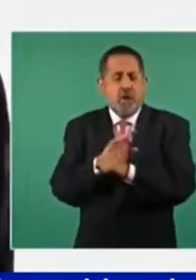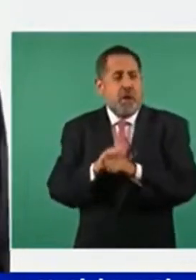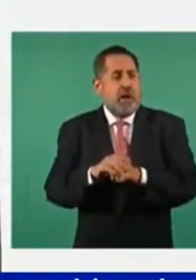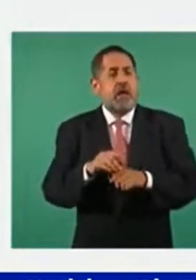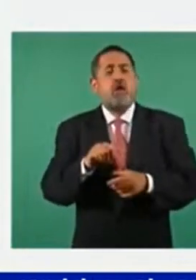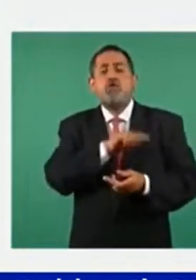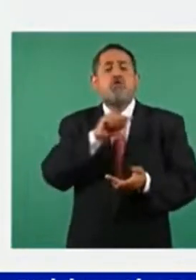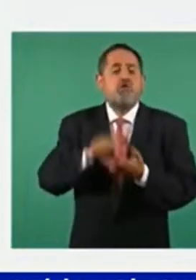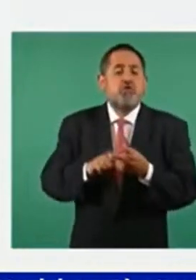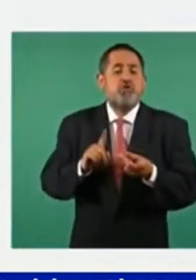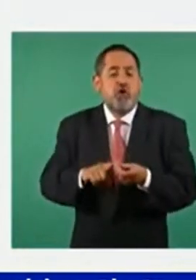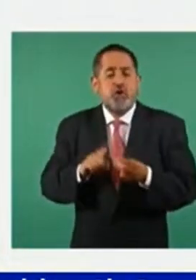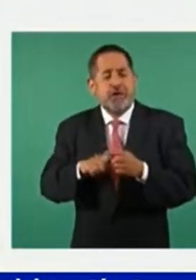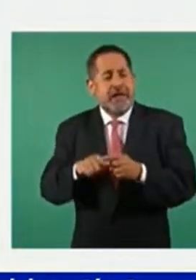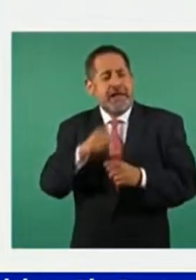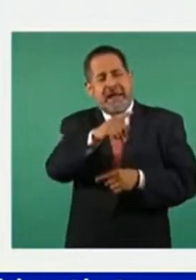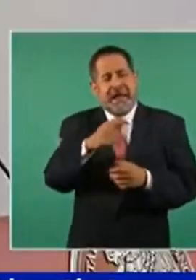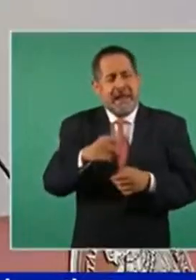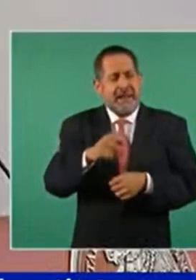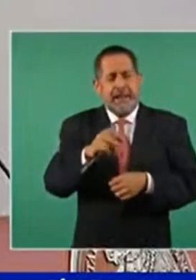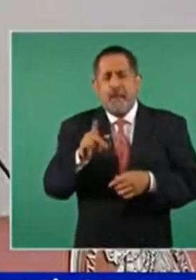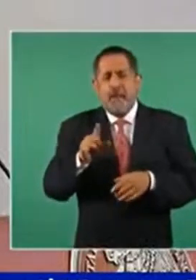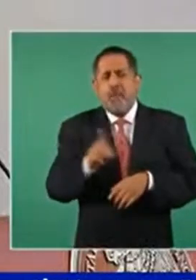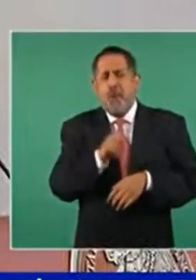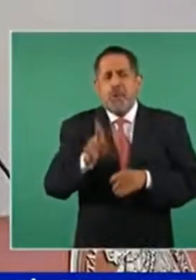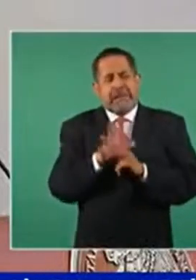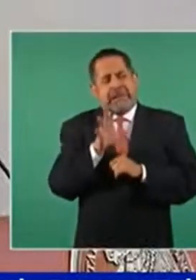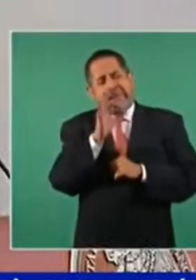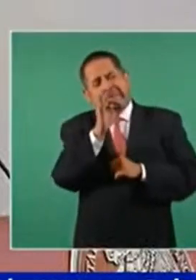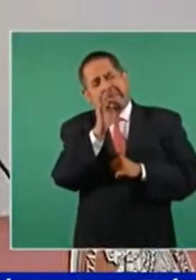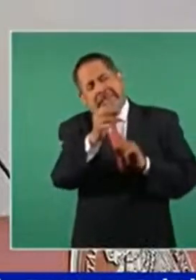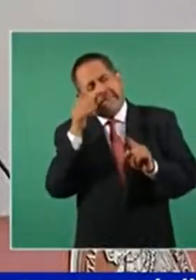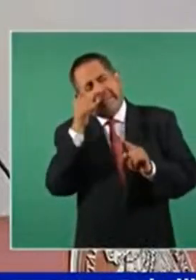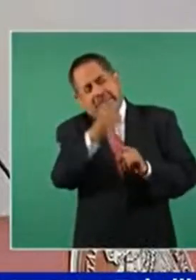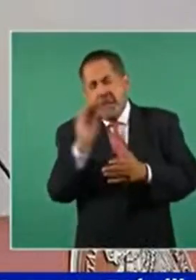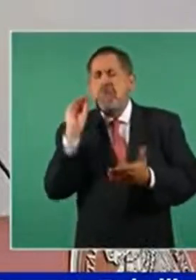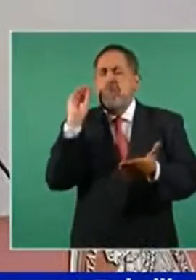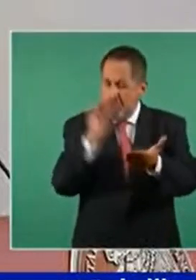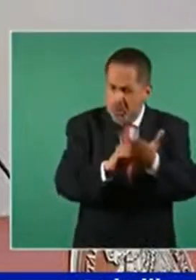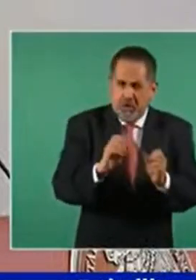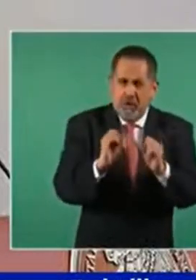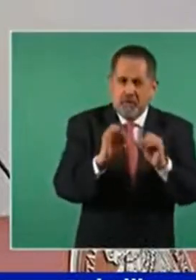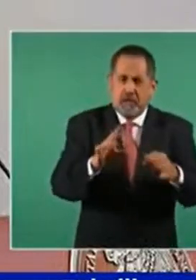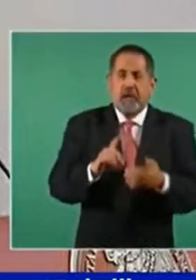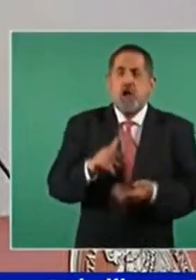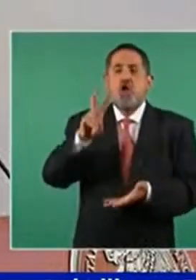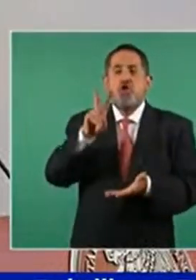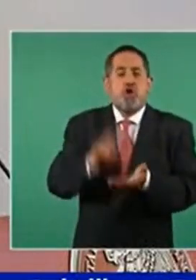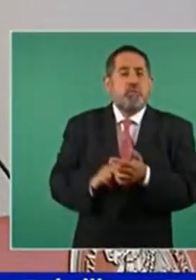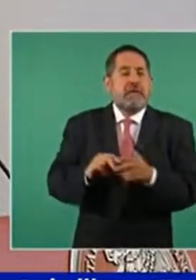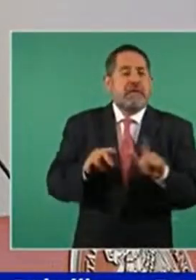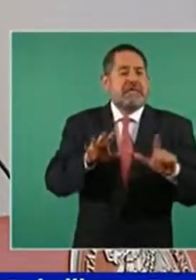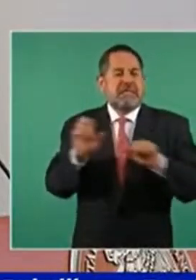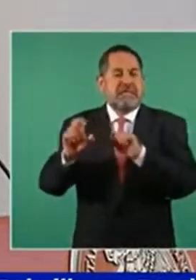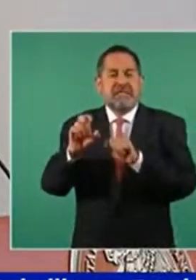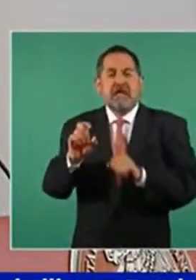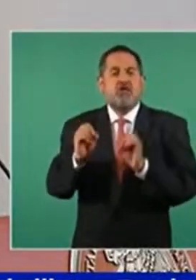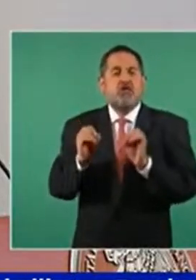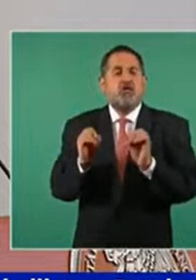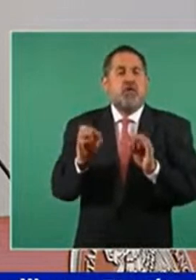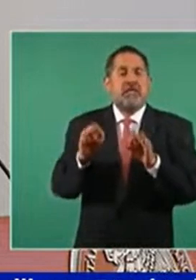la corrupción, se puso en práctica una política de austeridad republicana. En 2 años y 9 meses hemos ahorrado